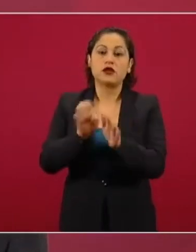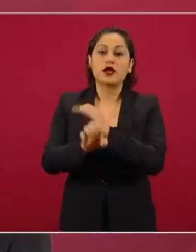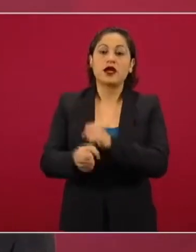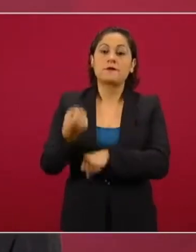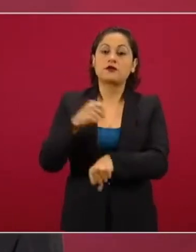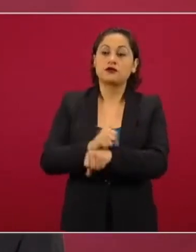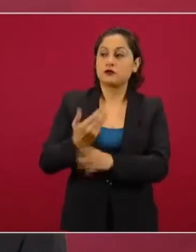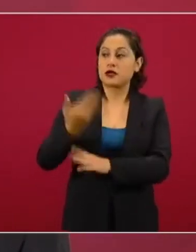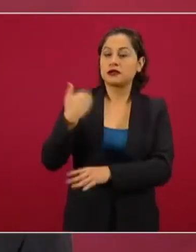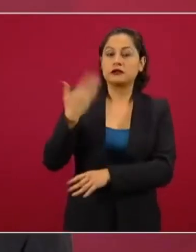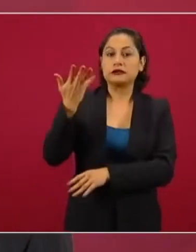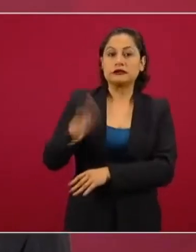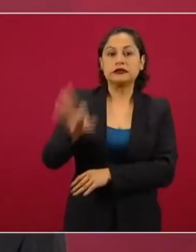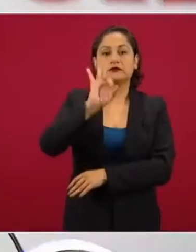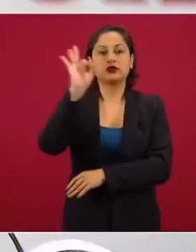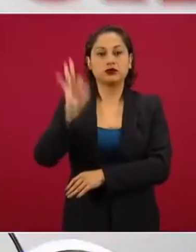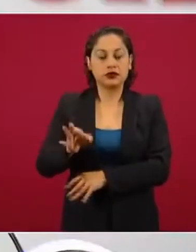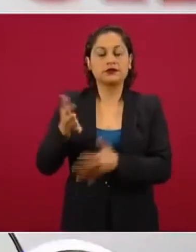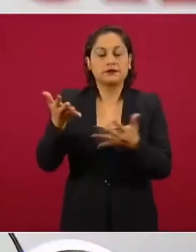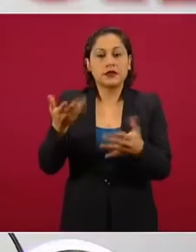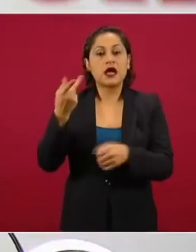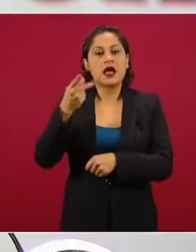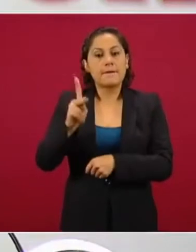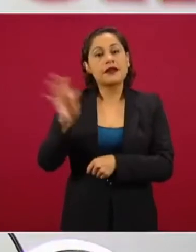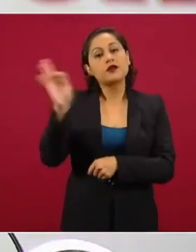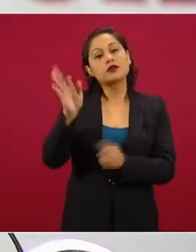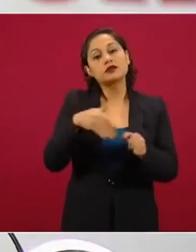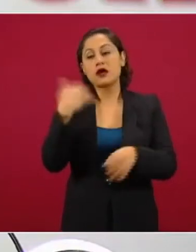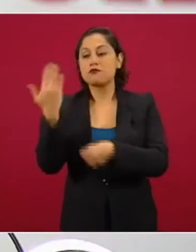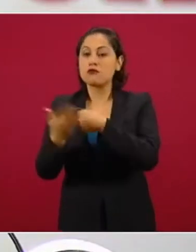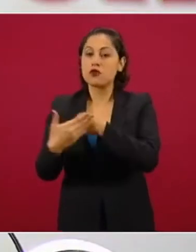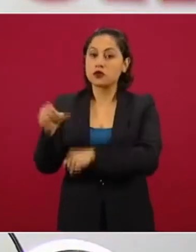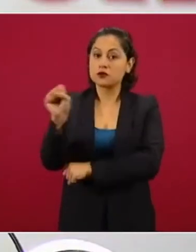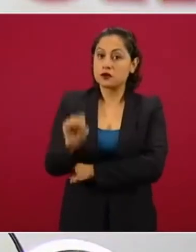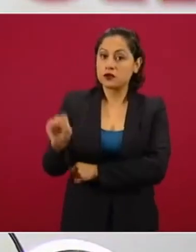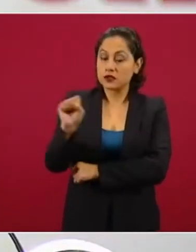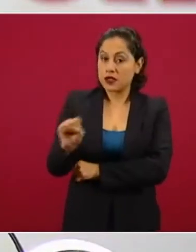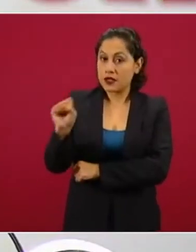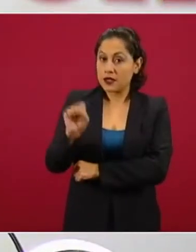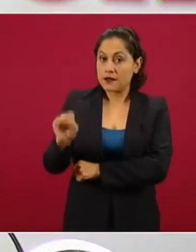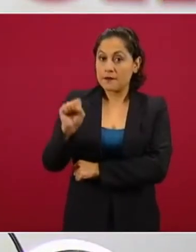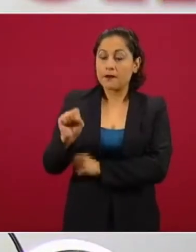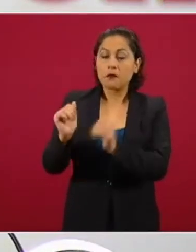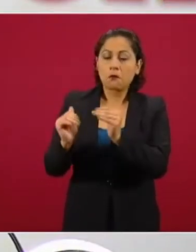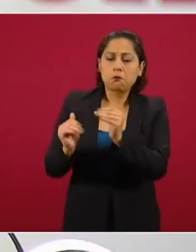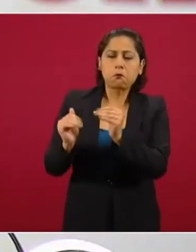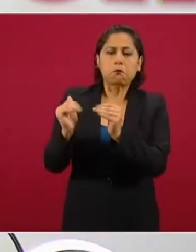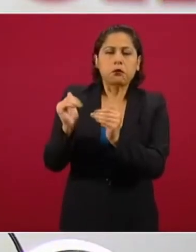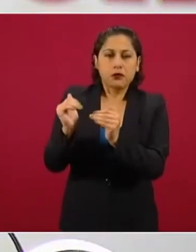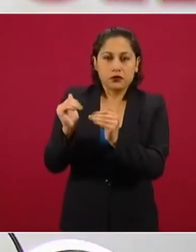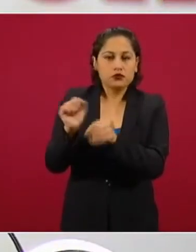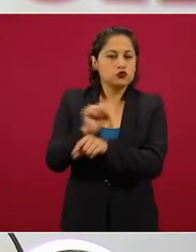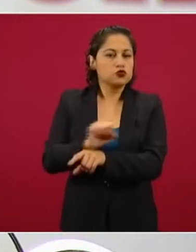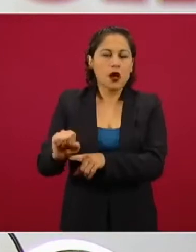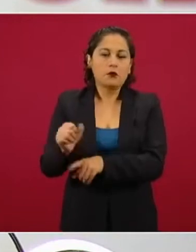fue de 10%. Pero si llegamos al final de la semana, que es el sábado, teniendo un incremento quizá leve